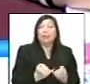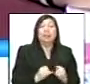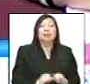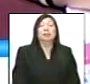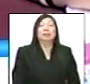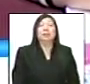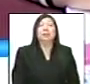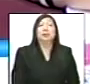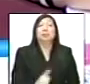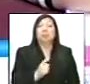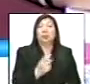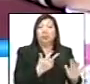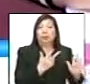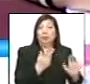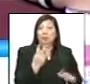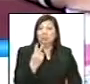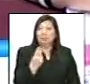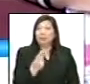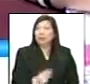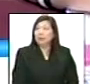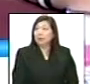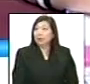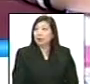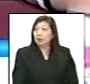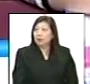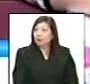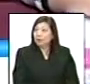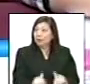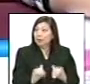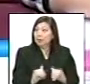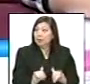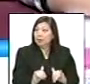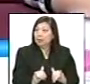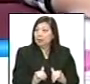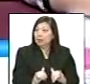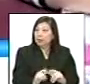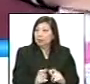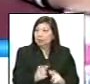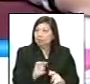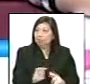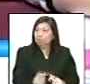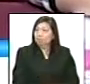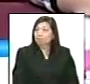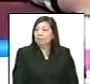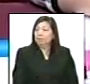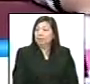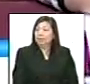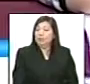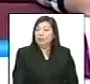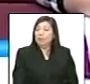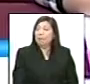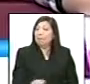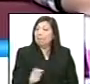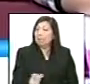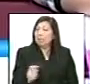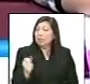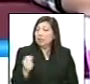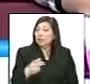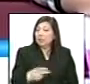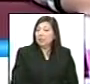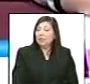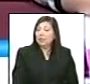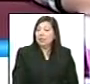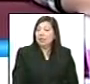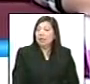independencia en 1821, ¿no?, dejó, por ejemplo, a los considerados ciudadanos de segunda en ese